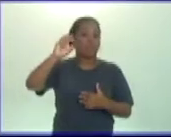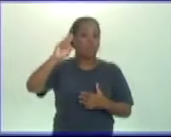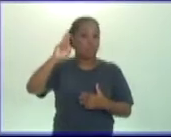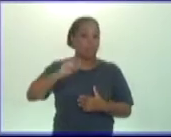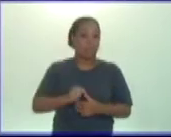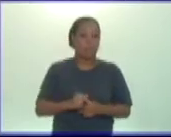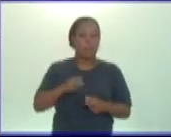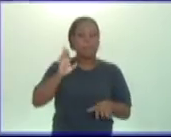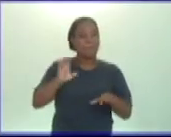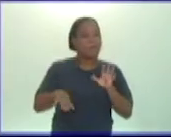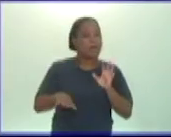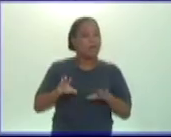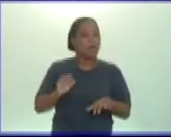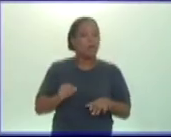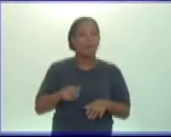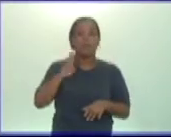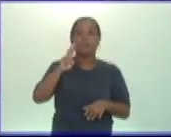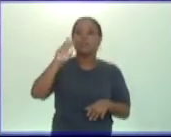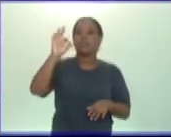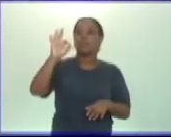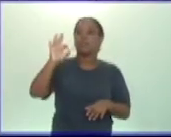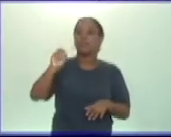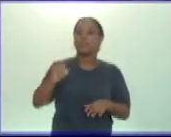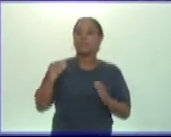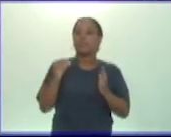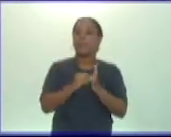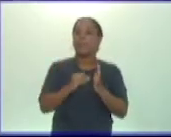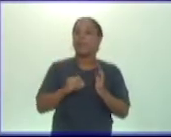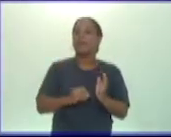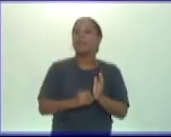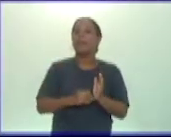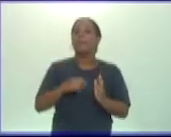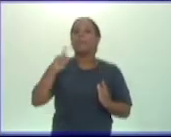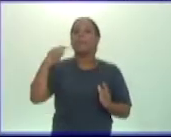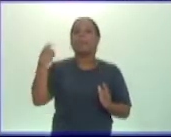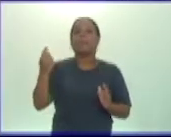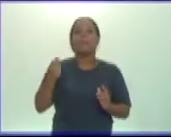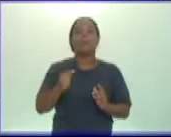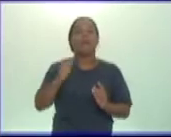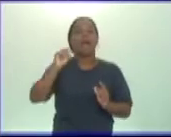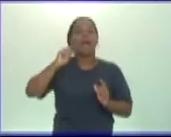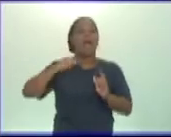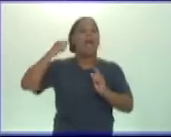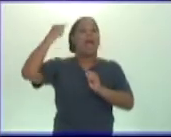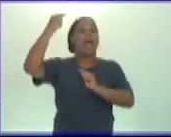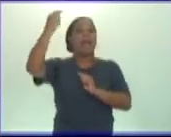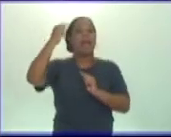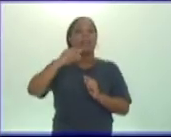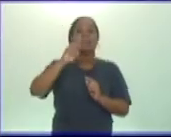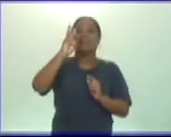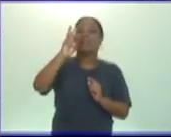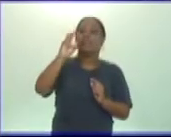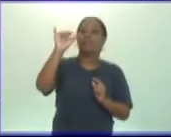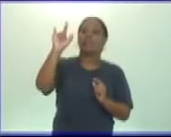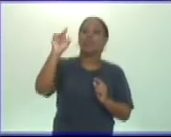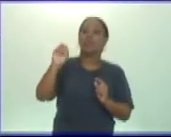o menos 280 partes por millón a casi 390 partes por millón,